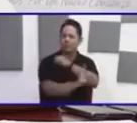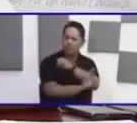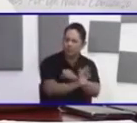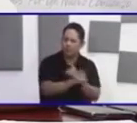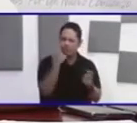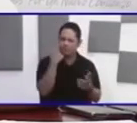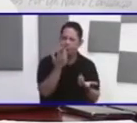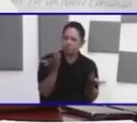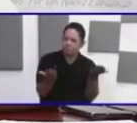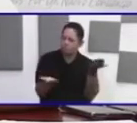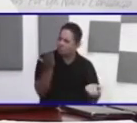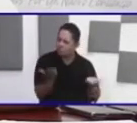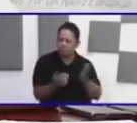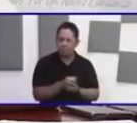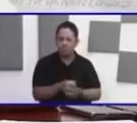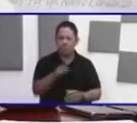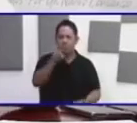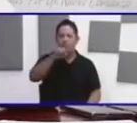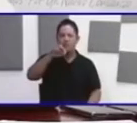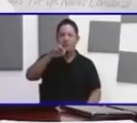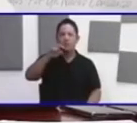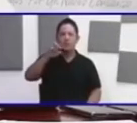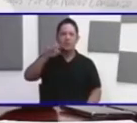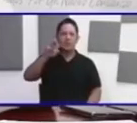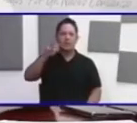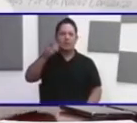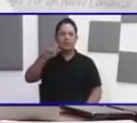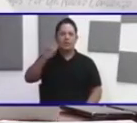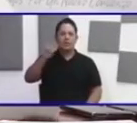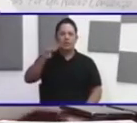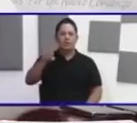digamos, puede ser Supergiros, Efecti, no sé, que son